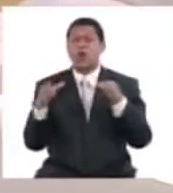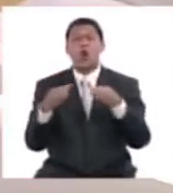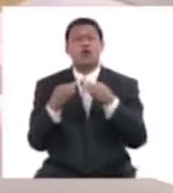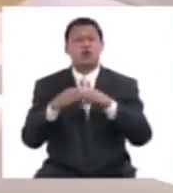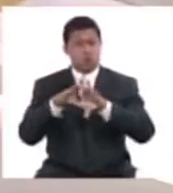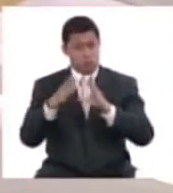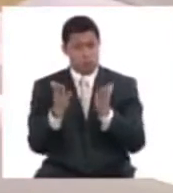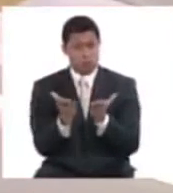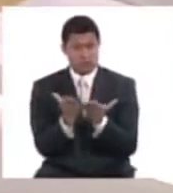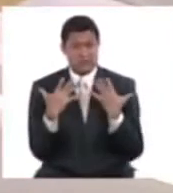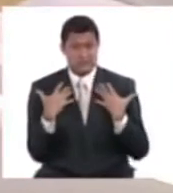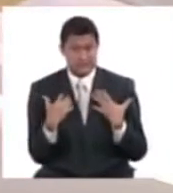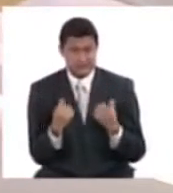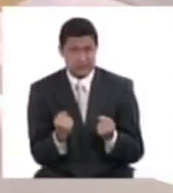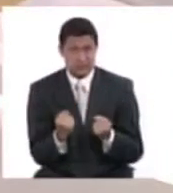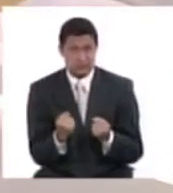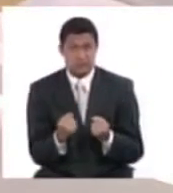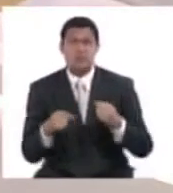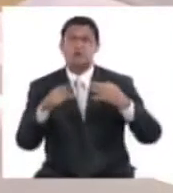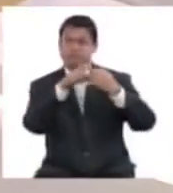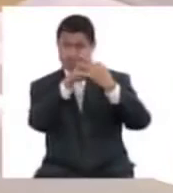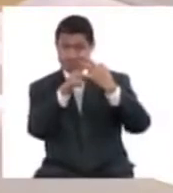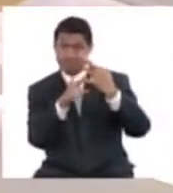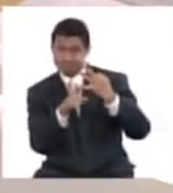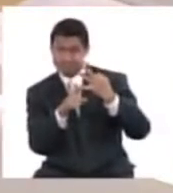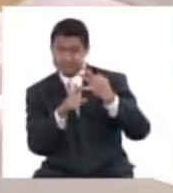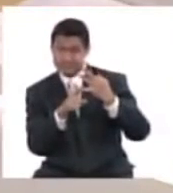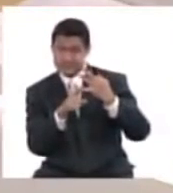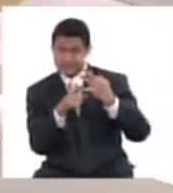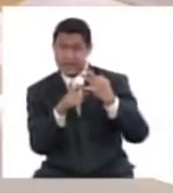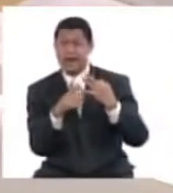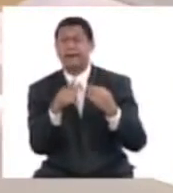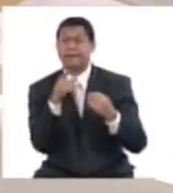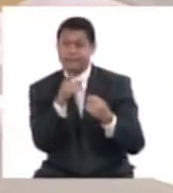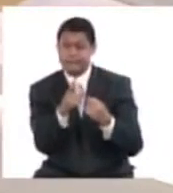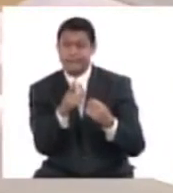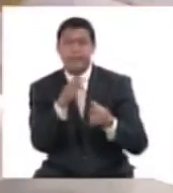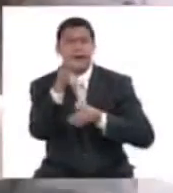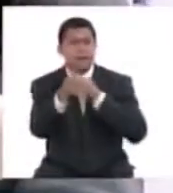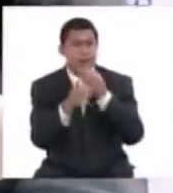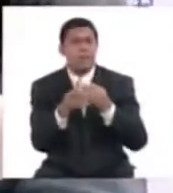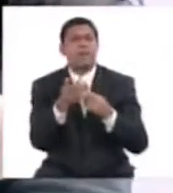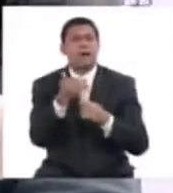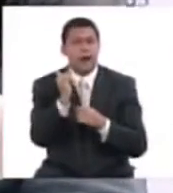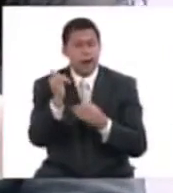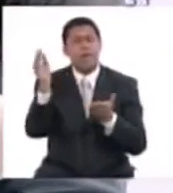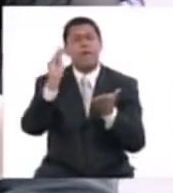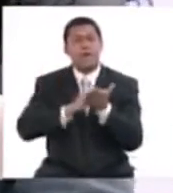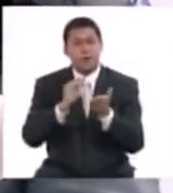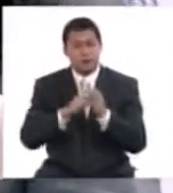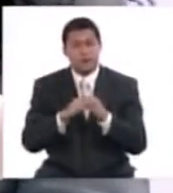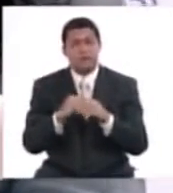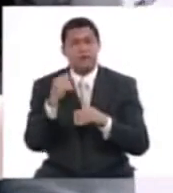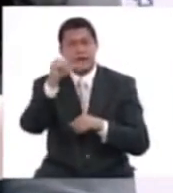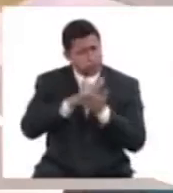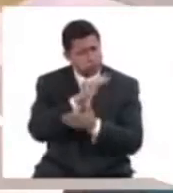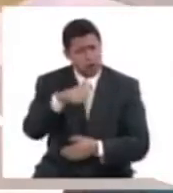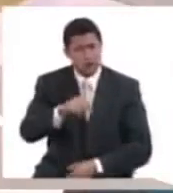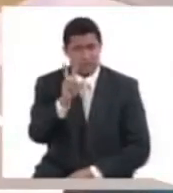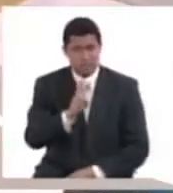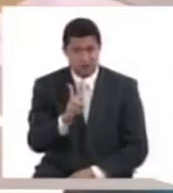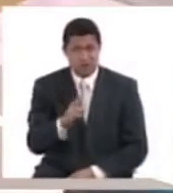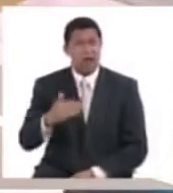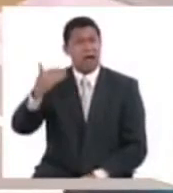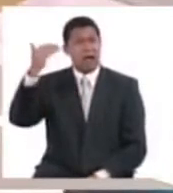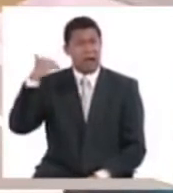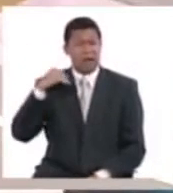Organización Mundial de la Salud. Eso principalmente es lo que nos explica por qué aparecen casos de difteria al sur del país. Antes de